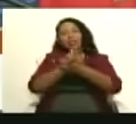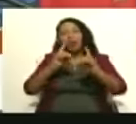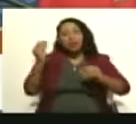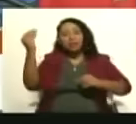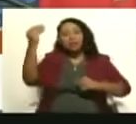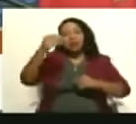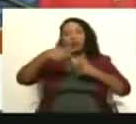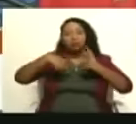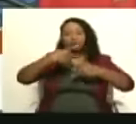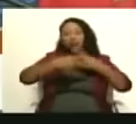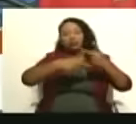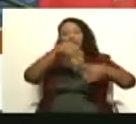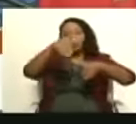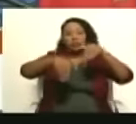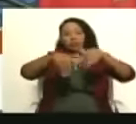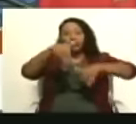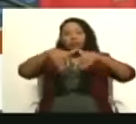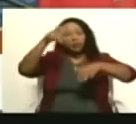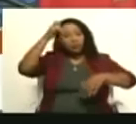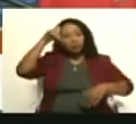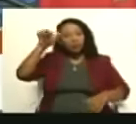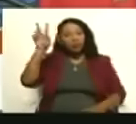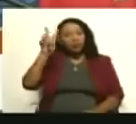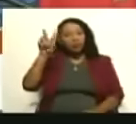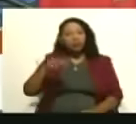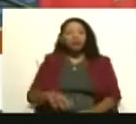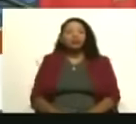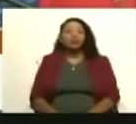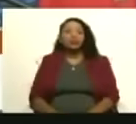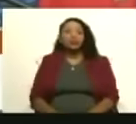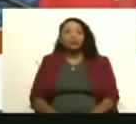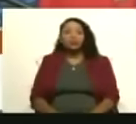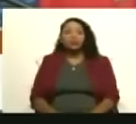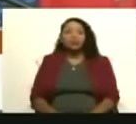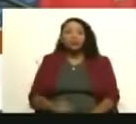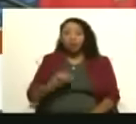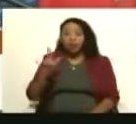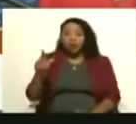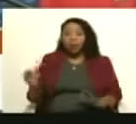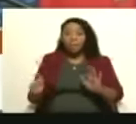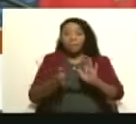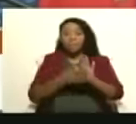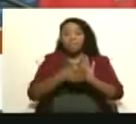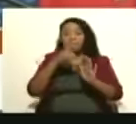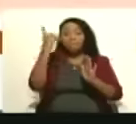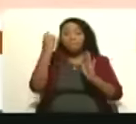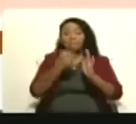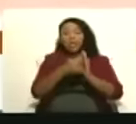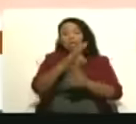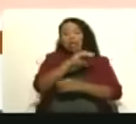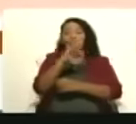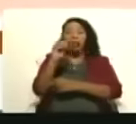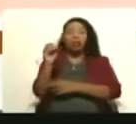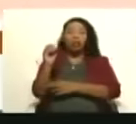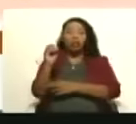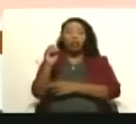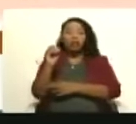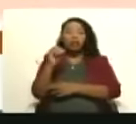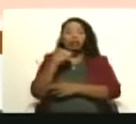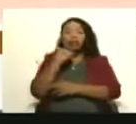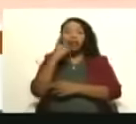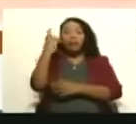el proceso electoral del pueblo de Venezuela. Fueron adicionadas más de 1.500, casi